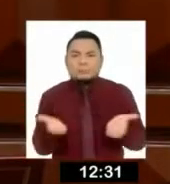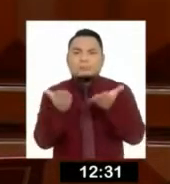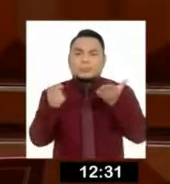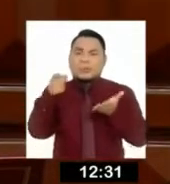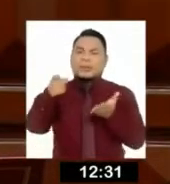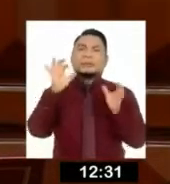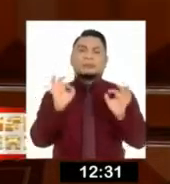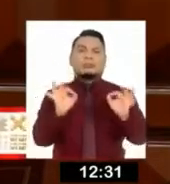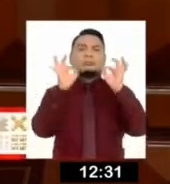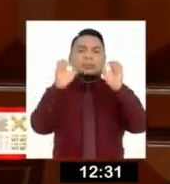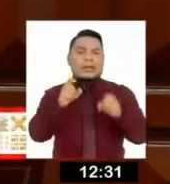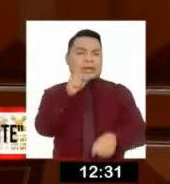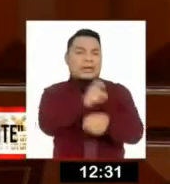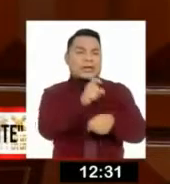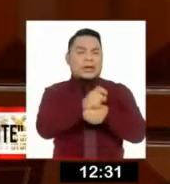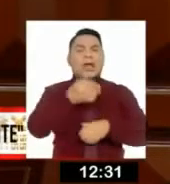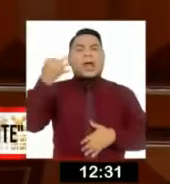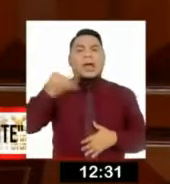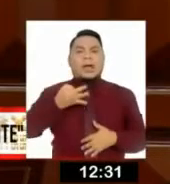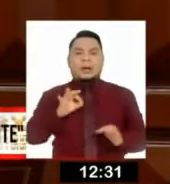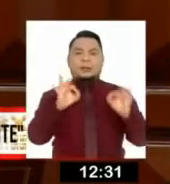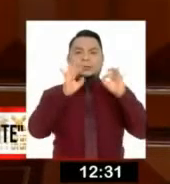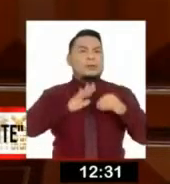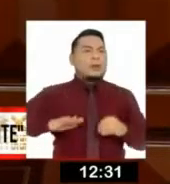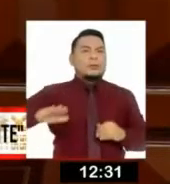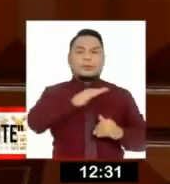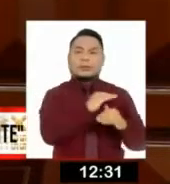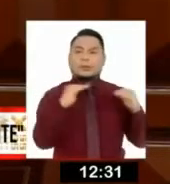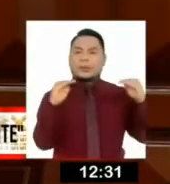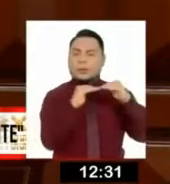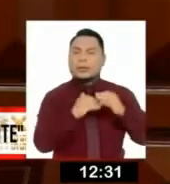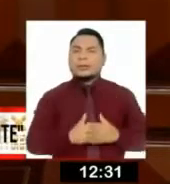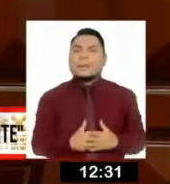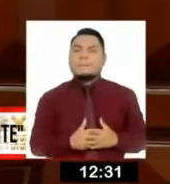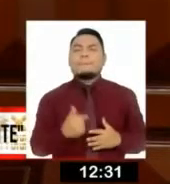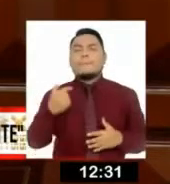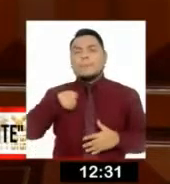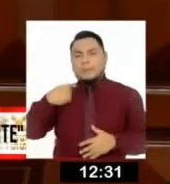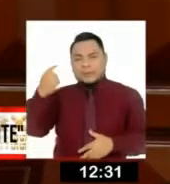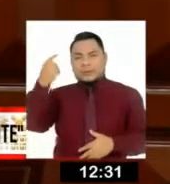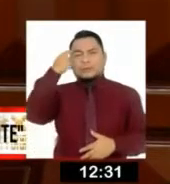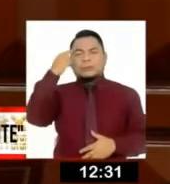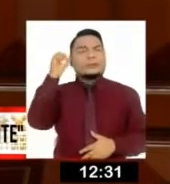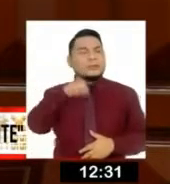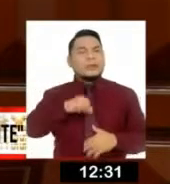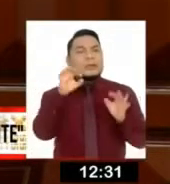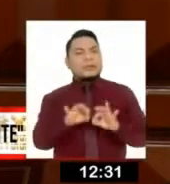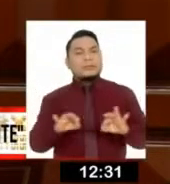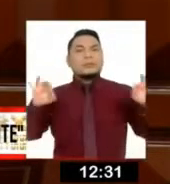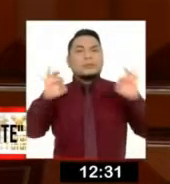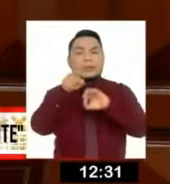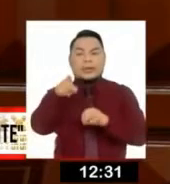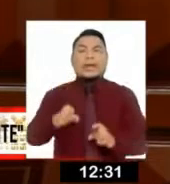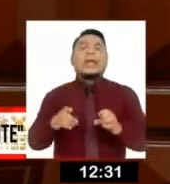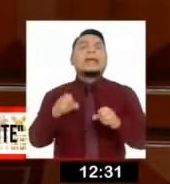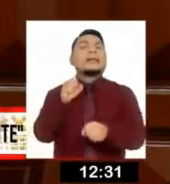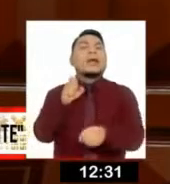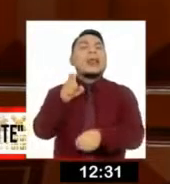garanticen una educación de calidad para todos. Consideramos de vital importancia que el sistema